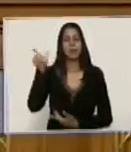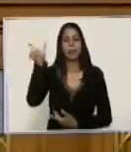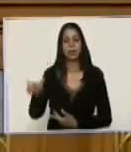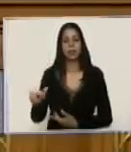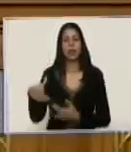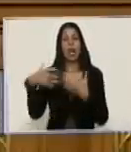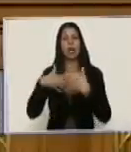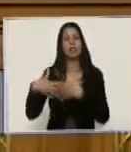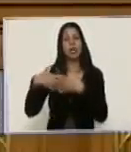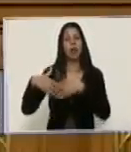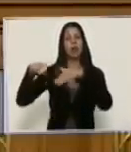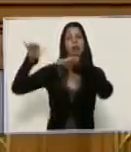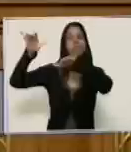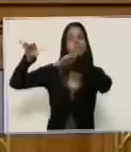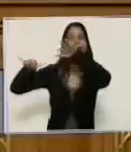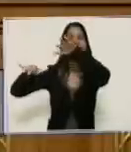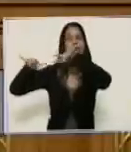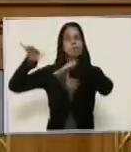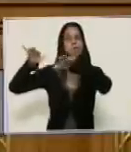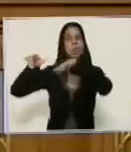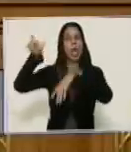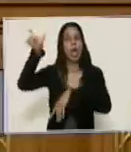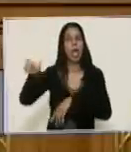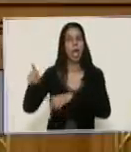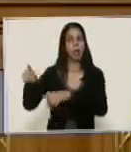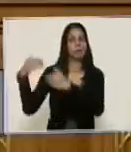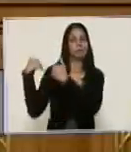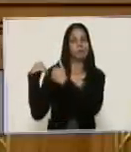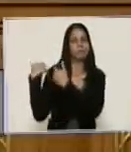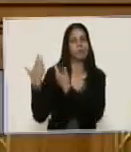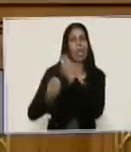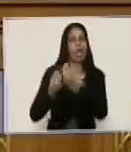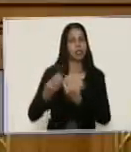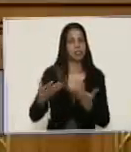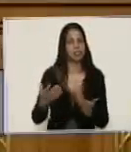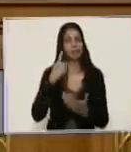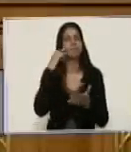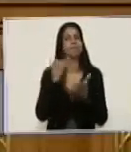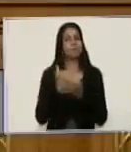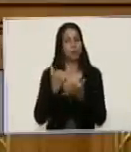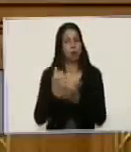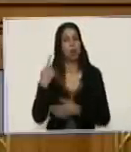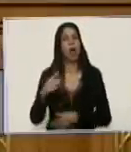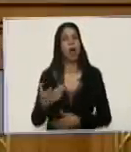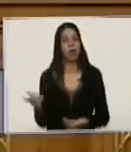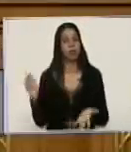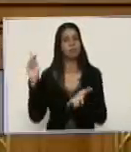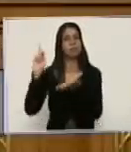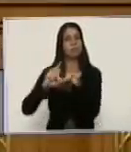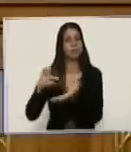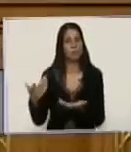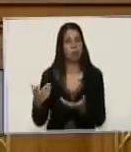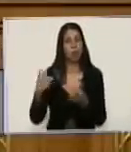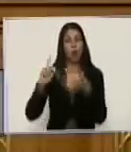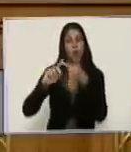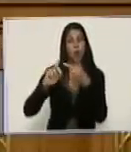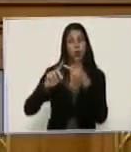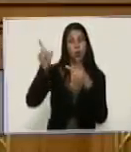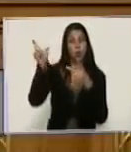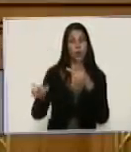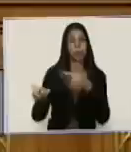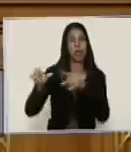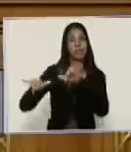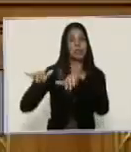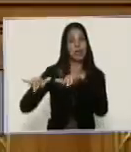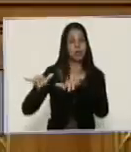gobierno norteamericano. Esa es su principal tarea, ya demostrada en la tribuna. Otro se ha convertido, y debemos